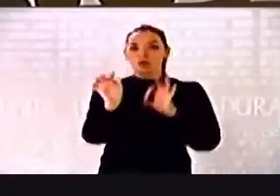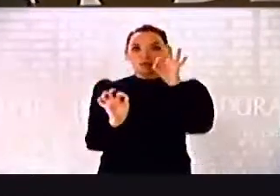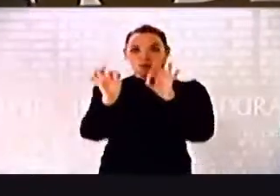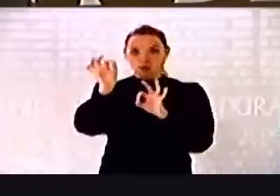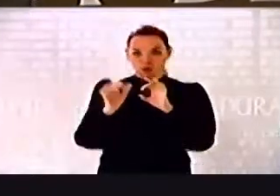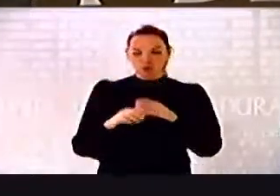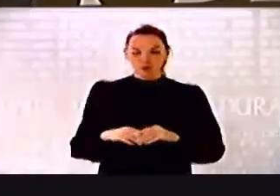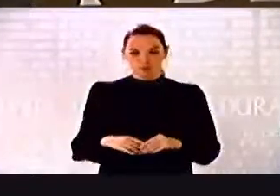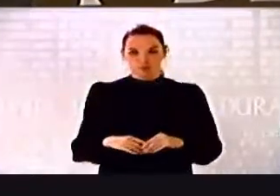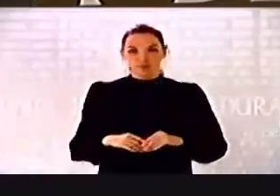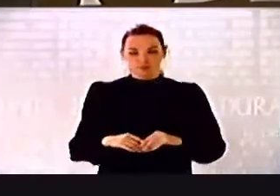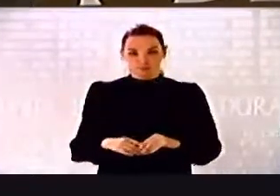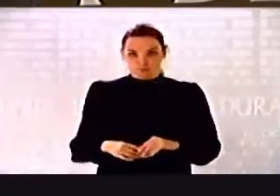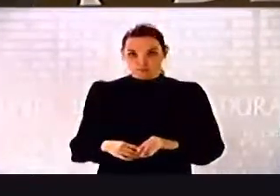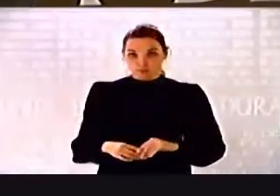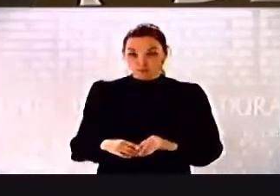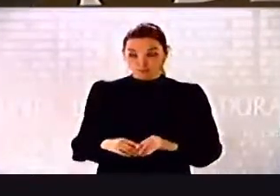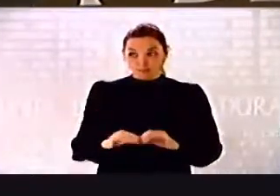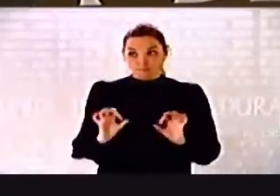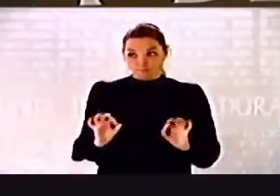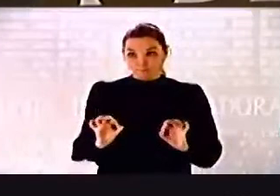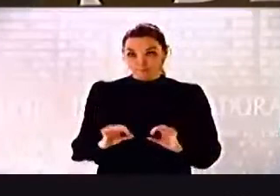11%, ¿de acuerdo?